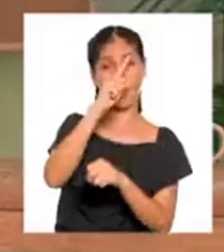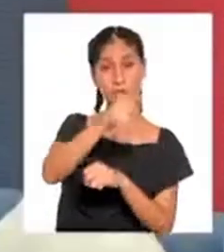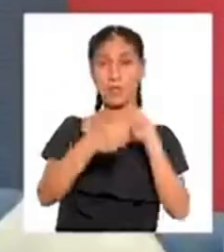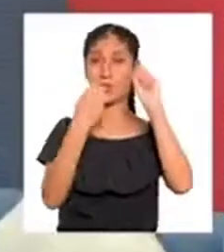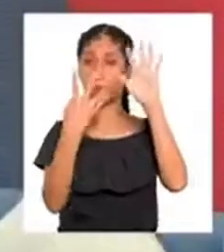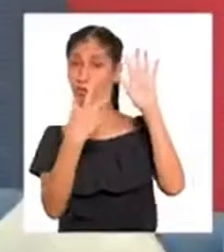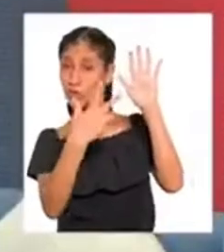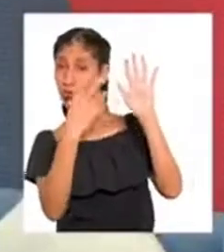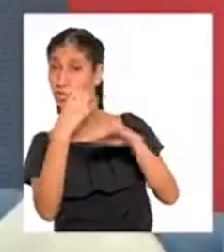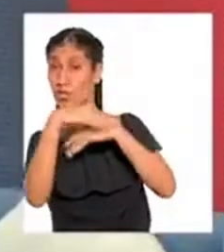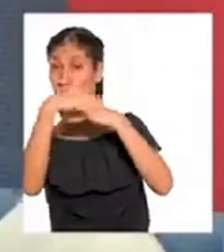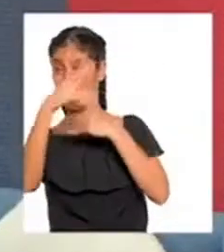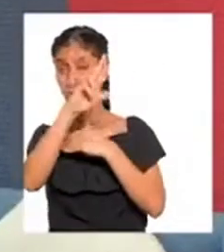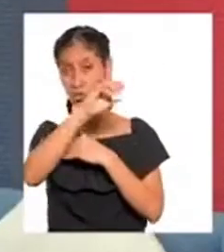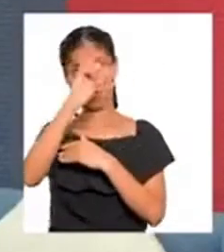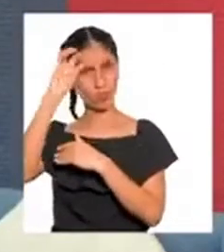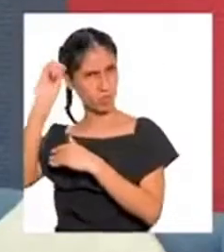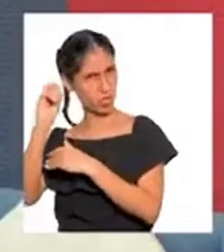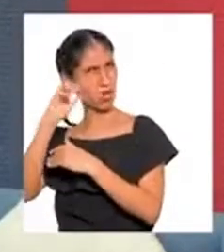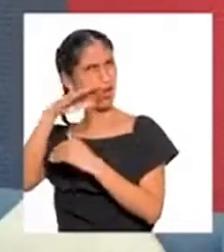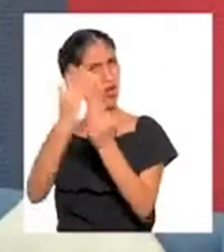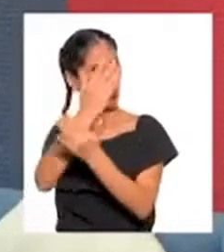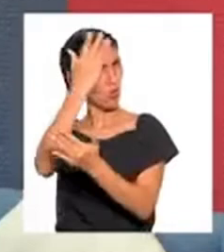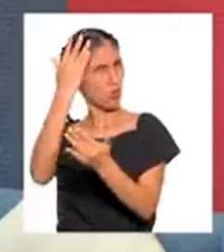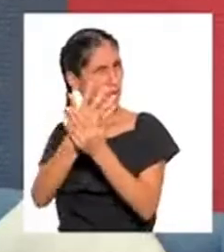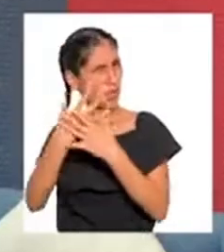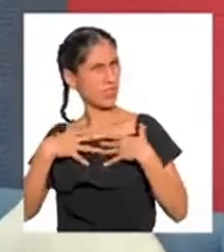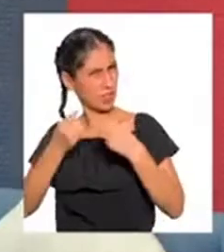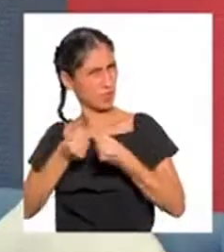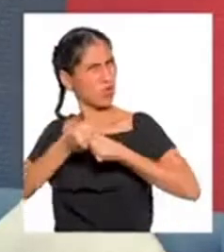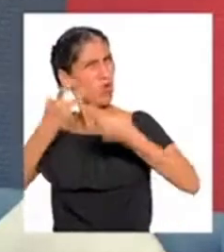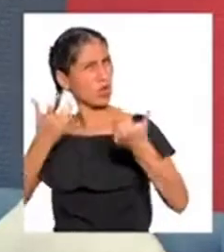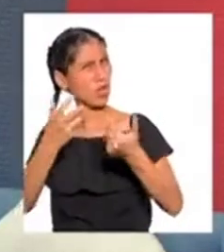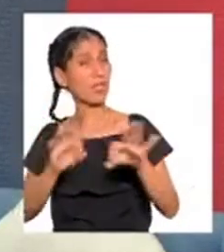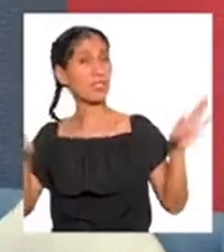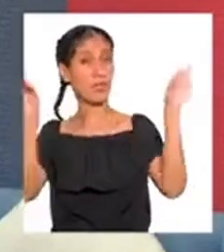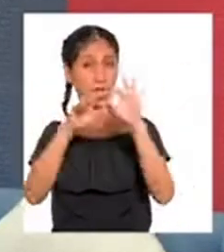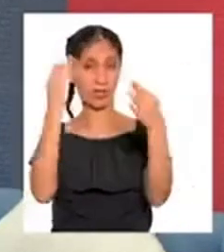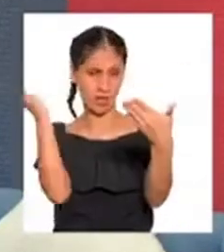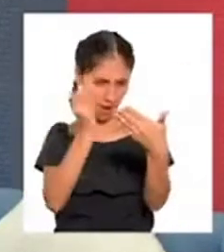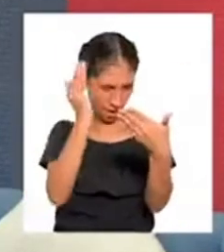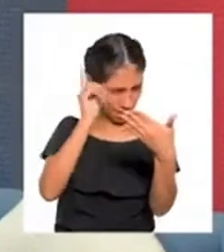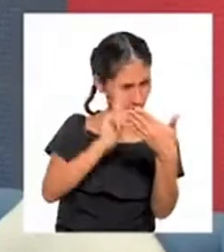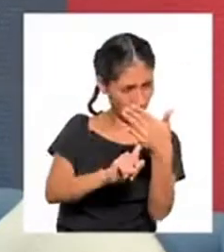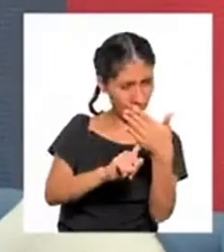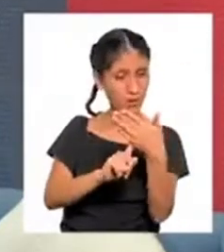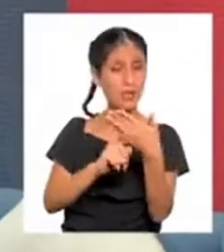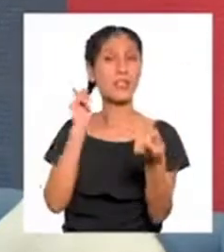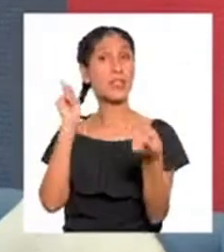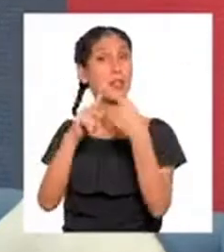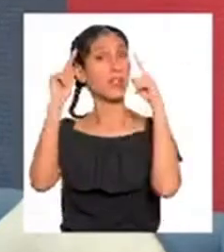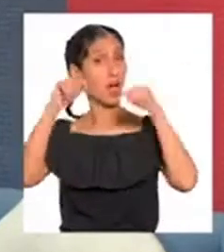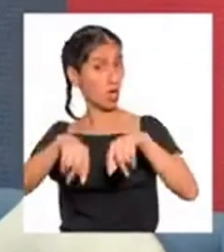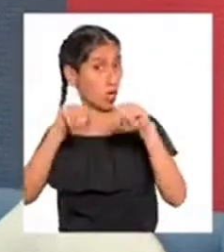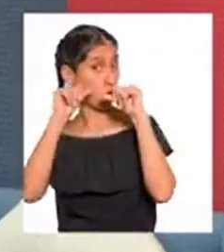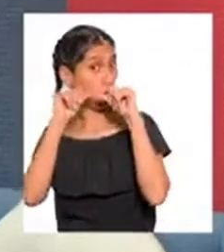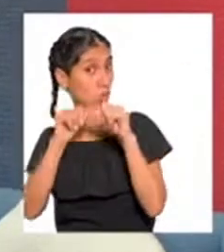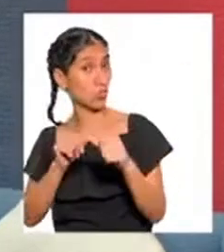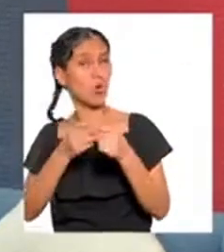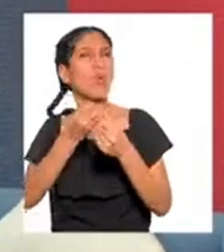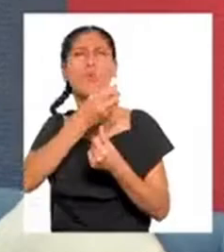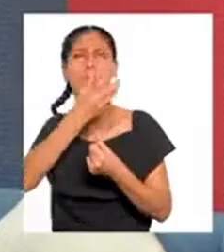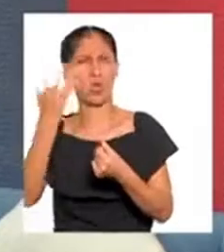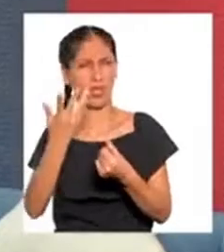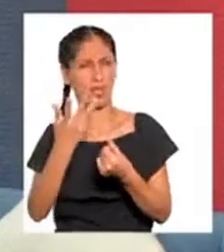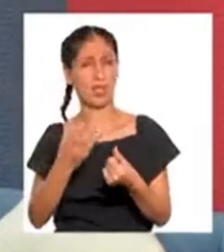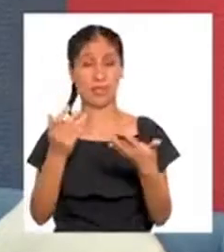2000. Claro, y ahora entiendo por qué algunos de estos problemas se mantienen hasta el día de hoy y han limitado la atención de nuestra salud en este